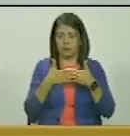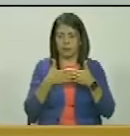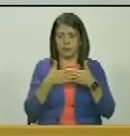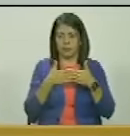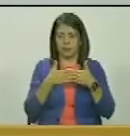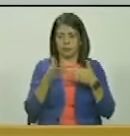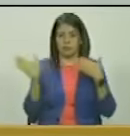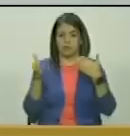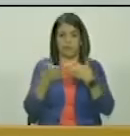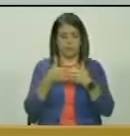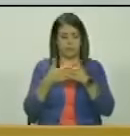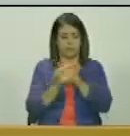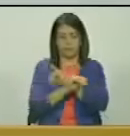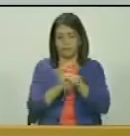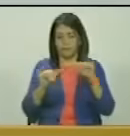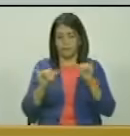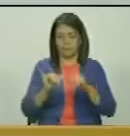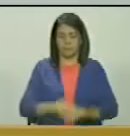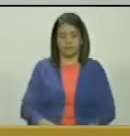se cierra